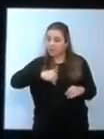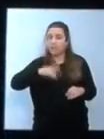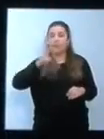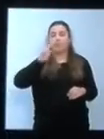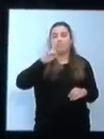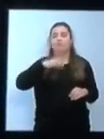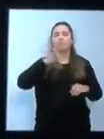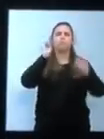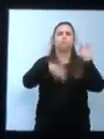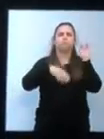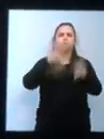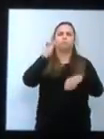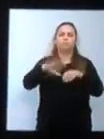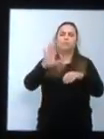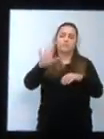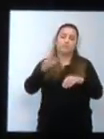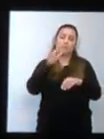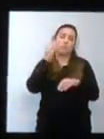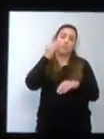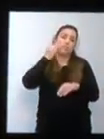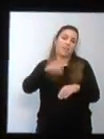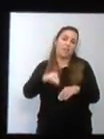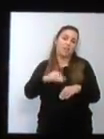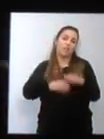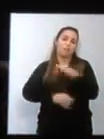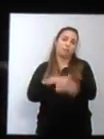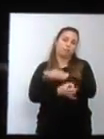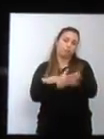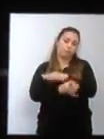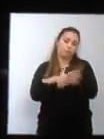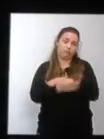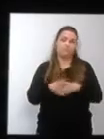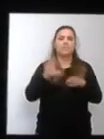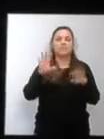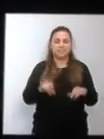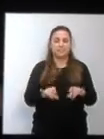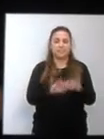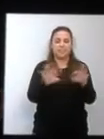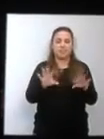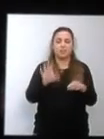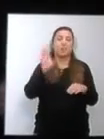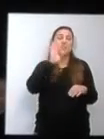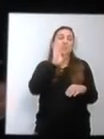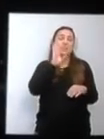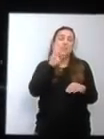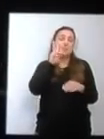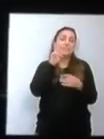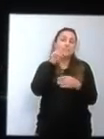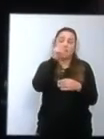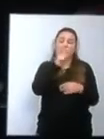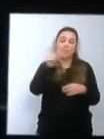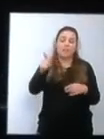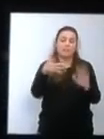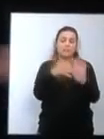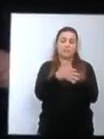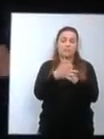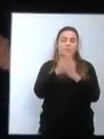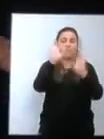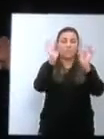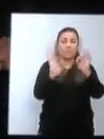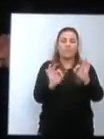tirarse bolas, que sí que por ahí de lo que queda de la producida, de la artificial, eso sí. Sí, esas manchas que veis allí a lo lejos, esas manchas